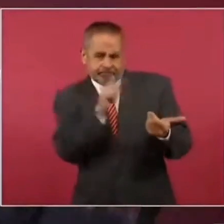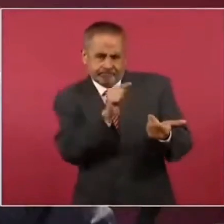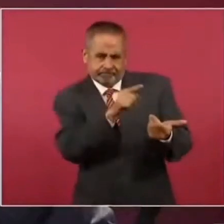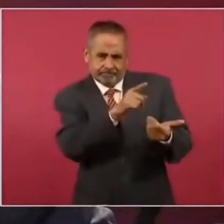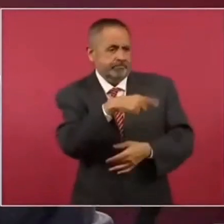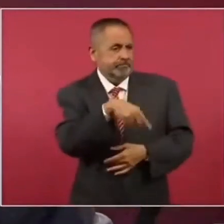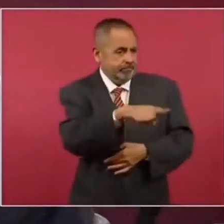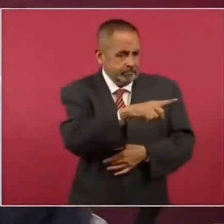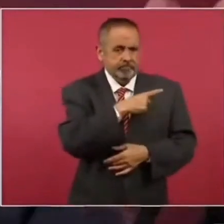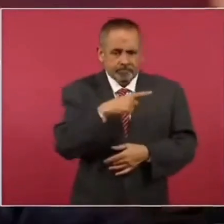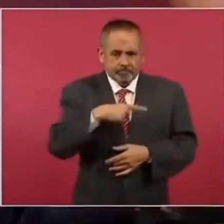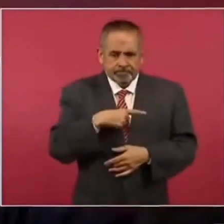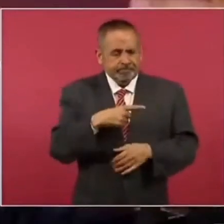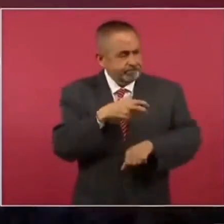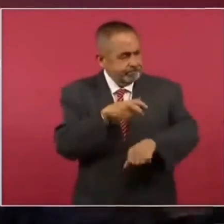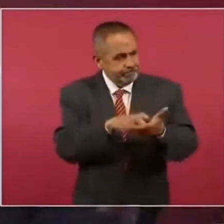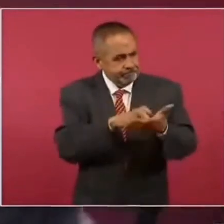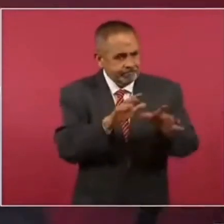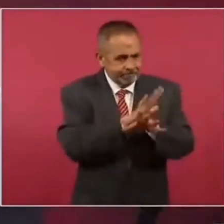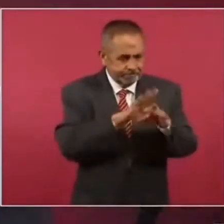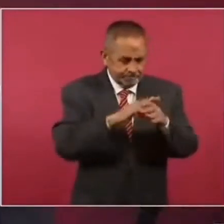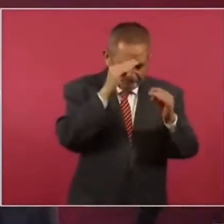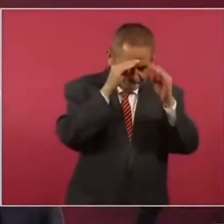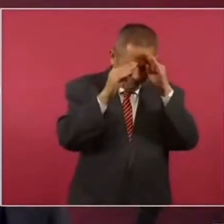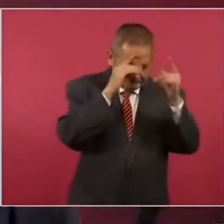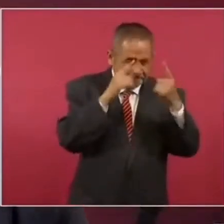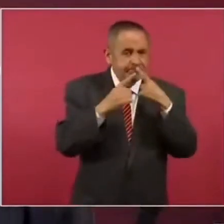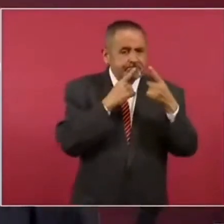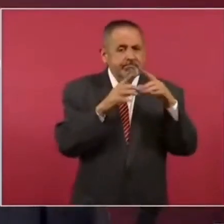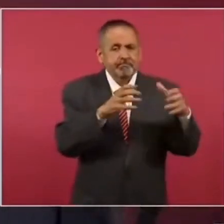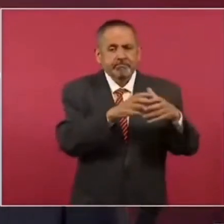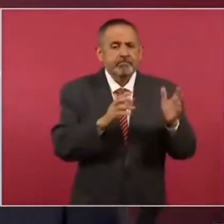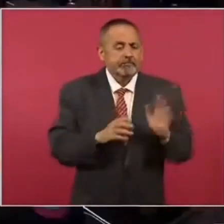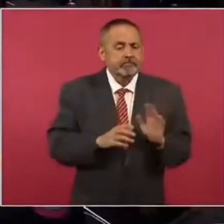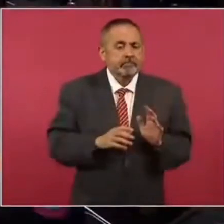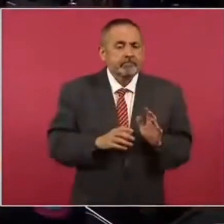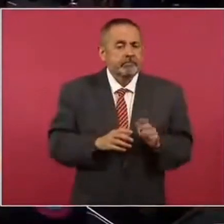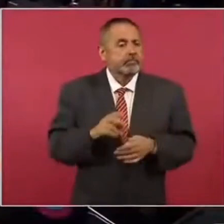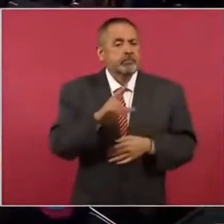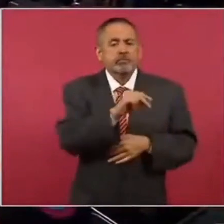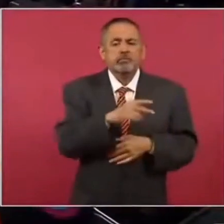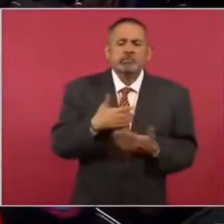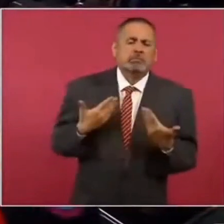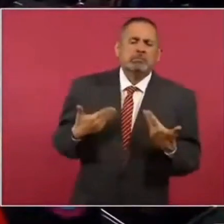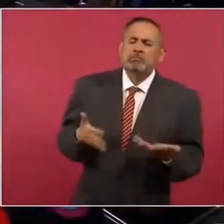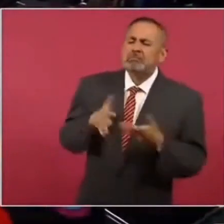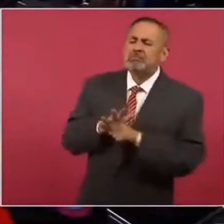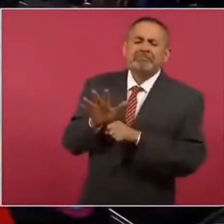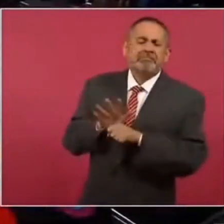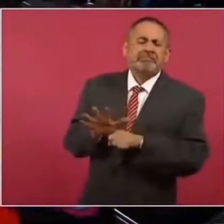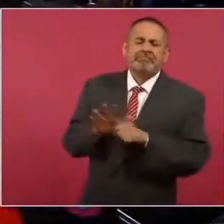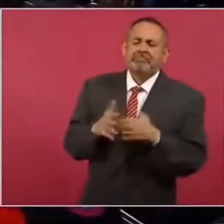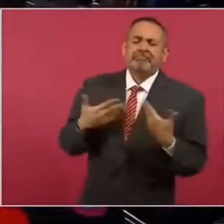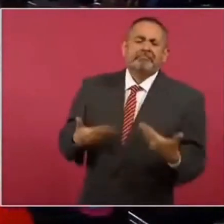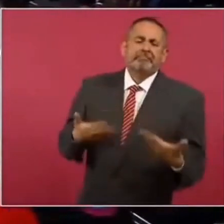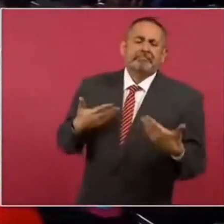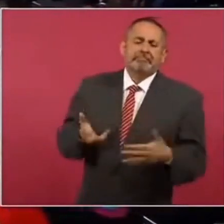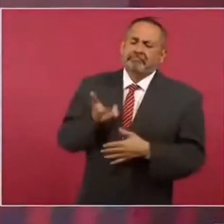tienen que estar ya tratando este asunto, no caer en la autocomplacencia,